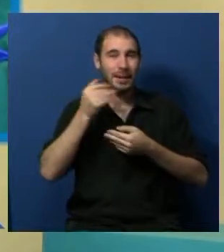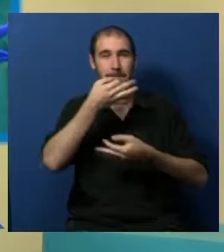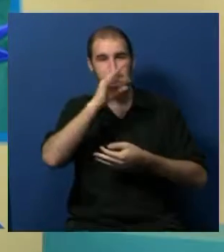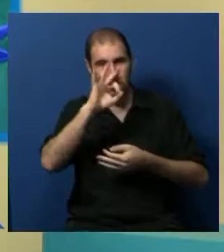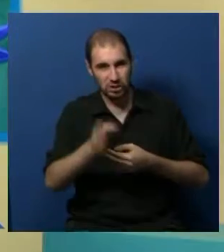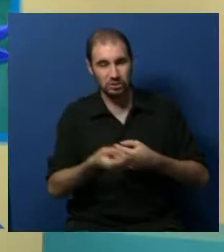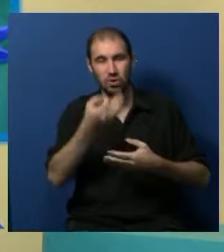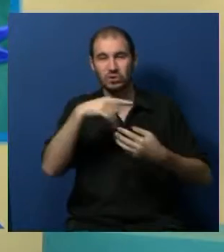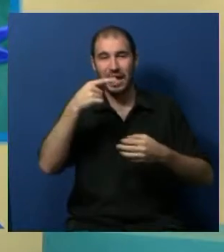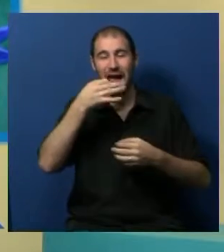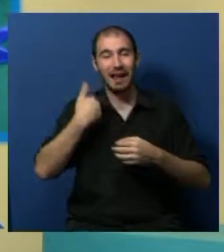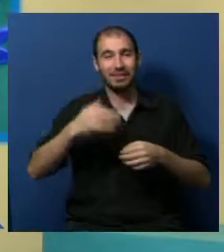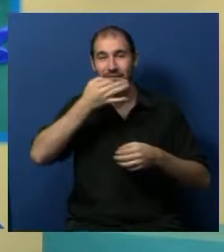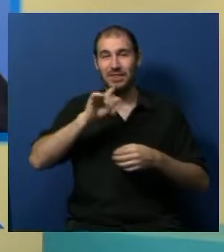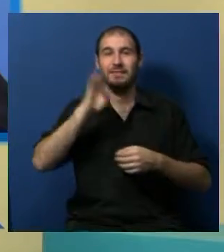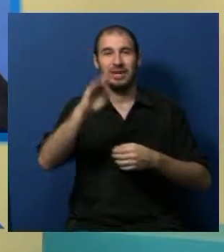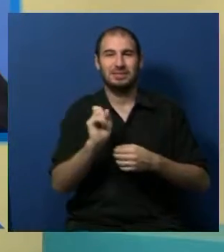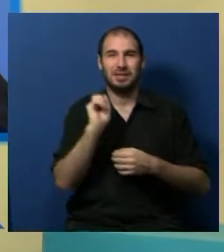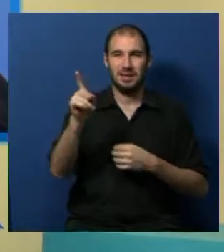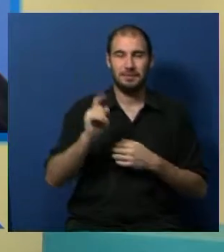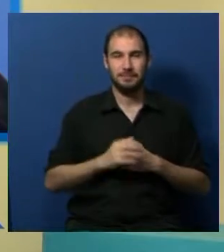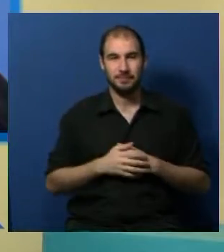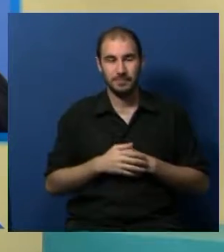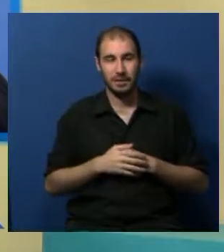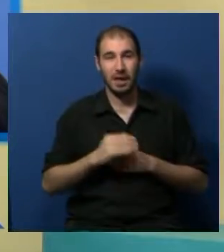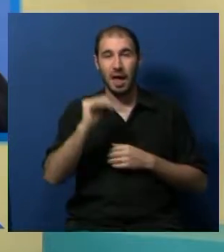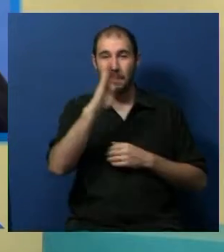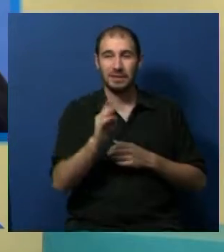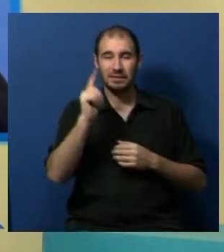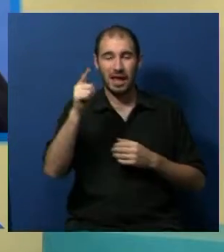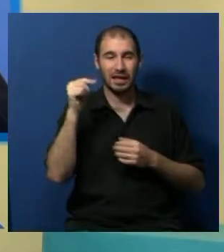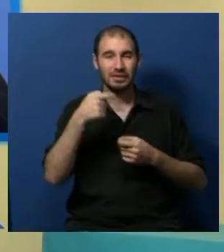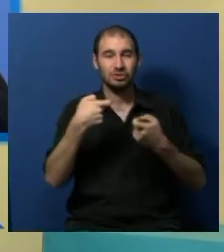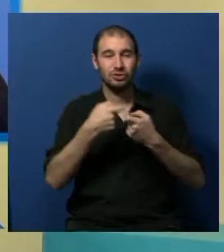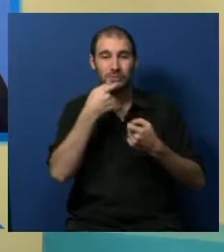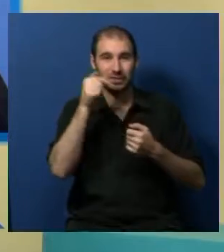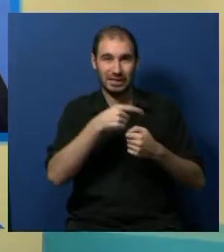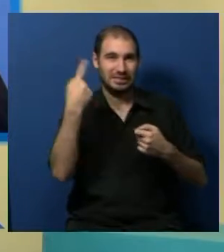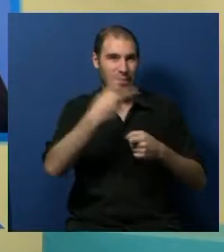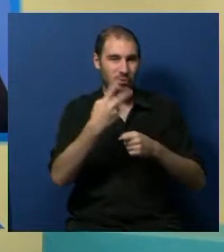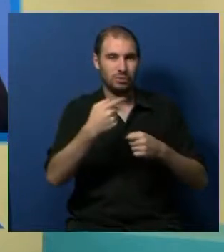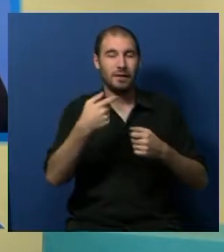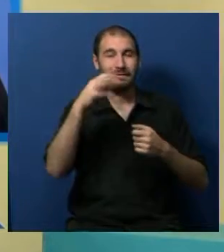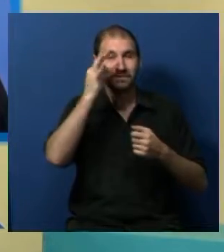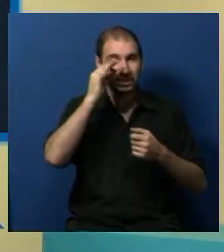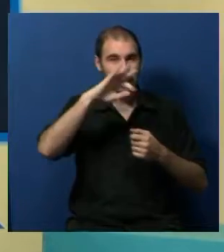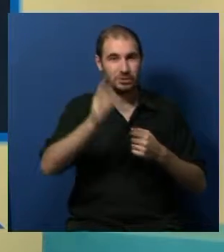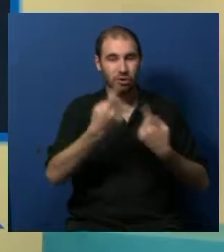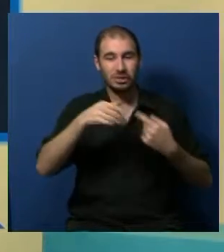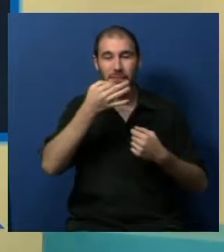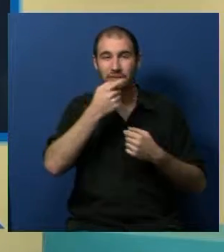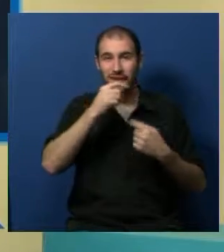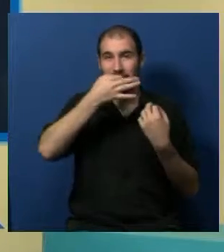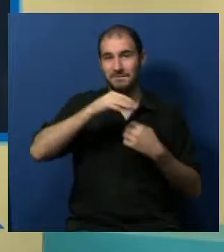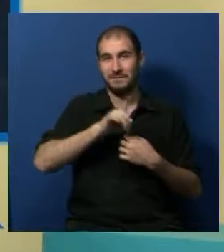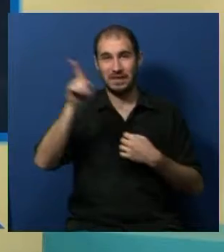las exportaciones de Argentina van a parar a Brasil. Claro. Y Brasil es el segundo socio comercial de Mendoza. Un 20% de las exportaciones de